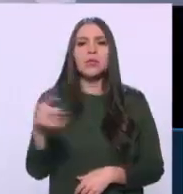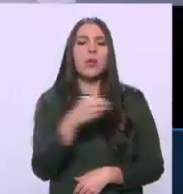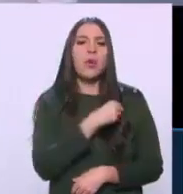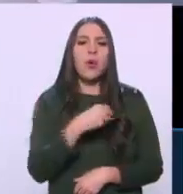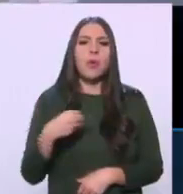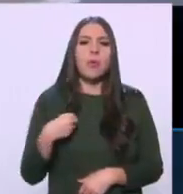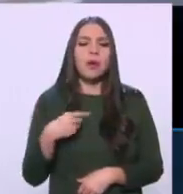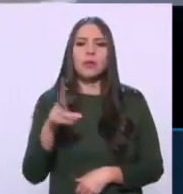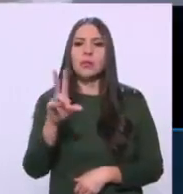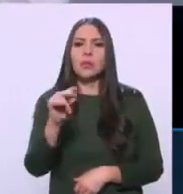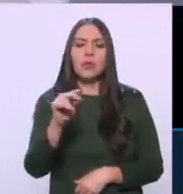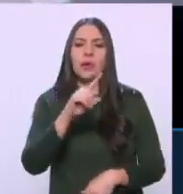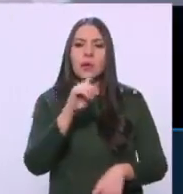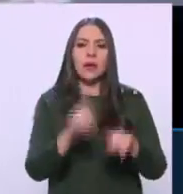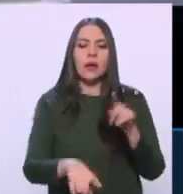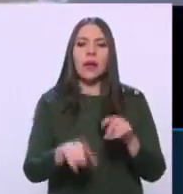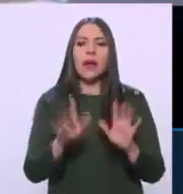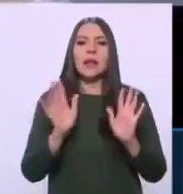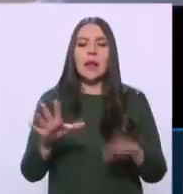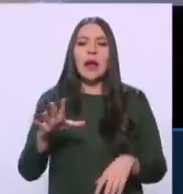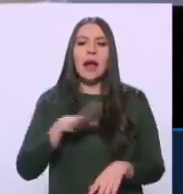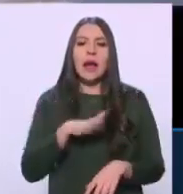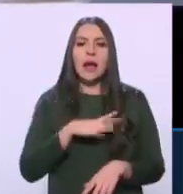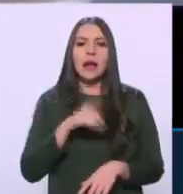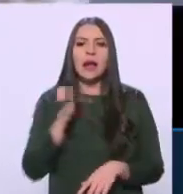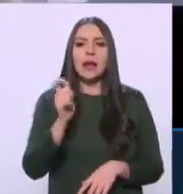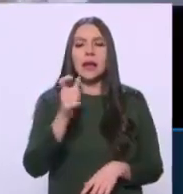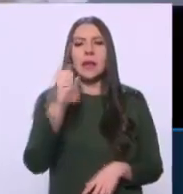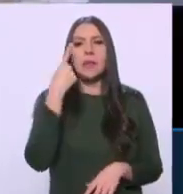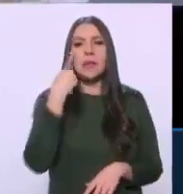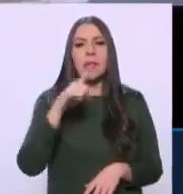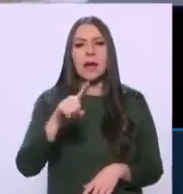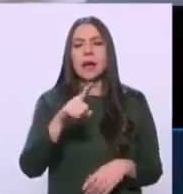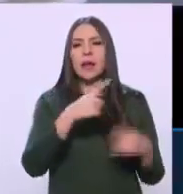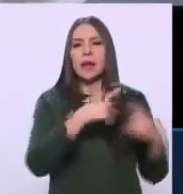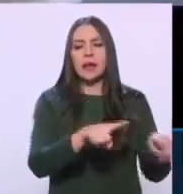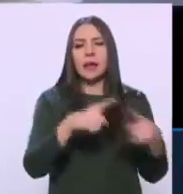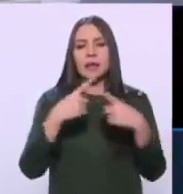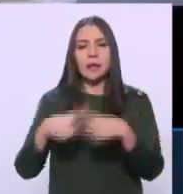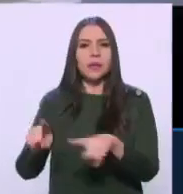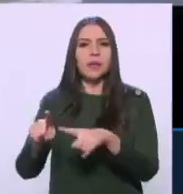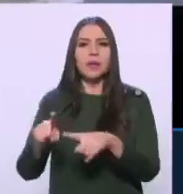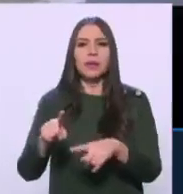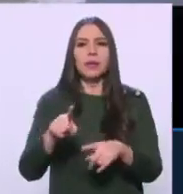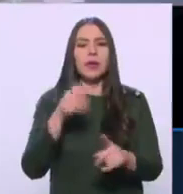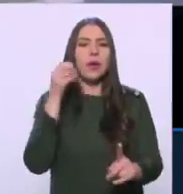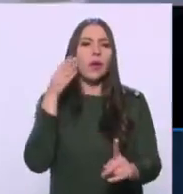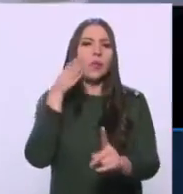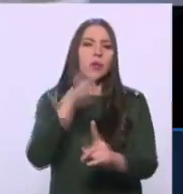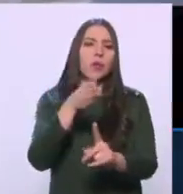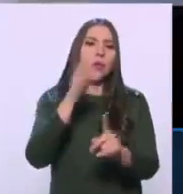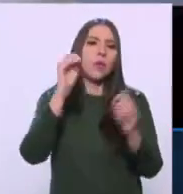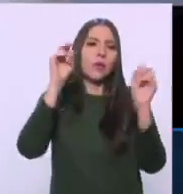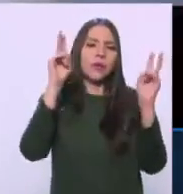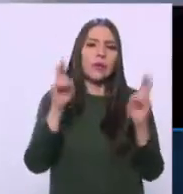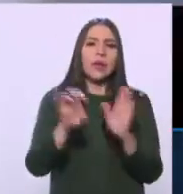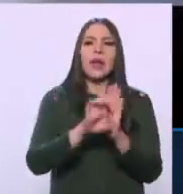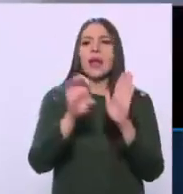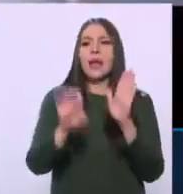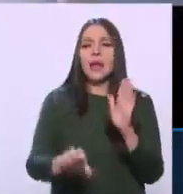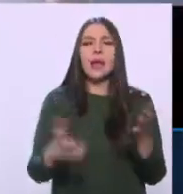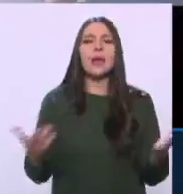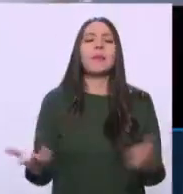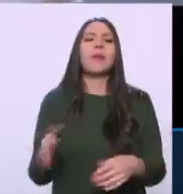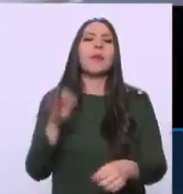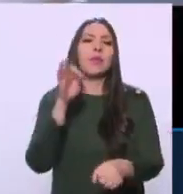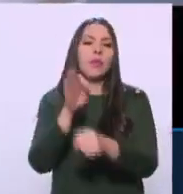obligaciones que ya tienen adquiridas con respecto a ciertos objetivos, digamos, como por ejemplo la protección a